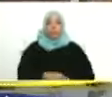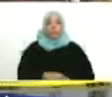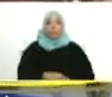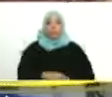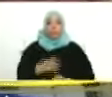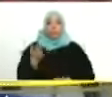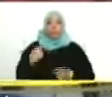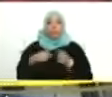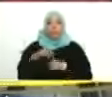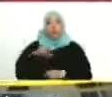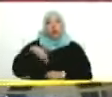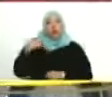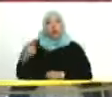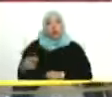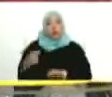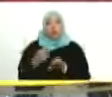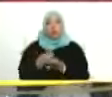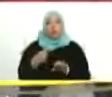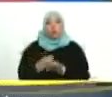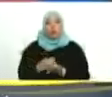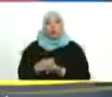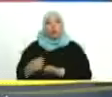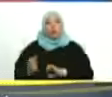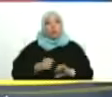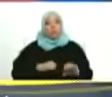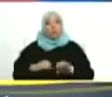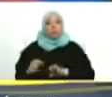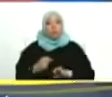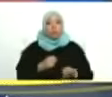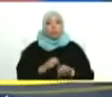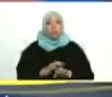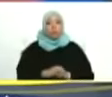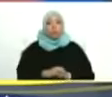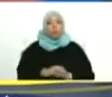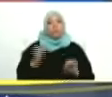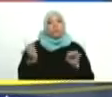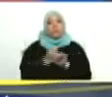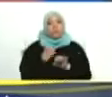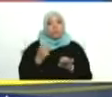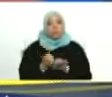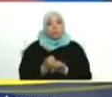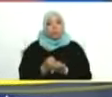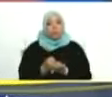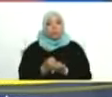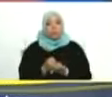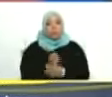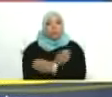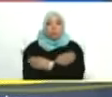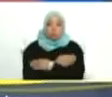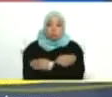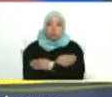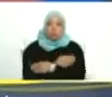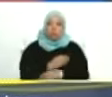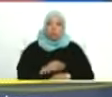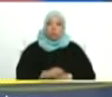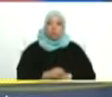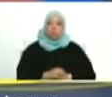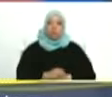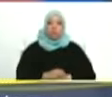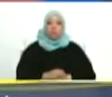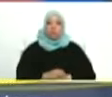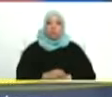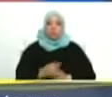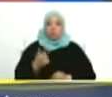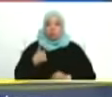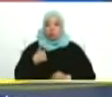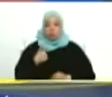las batallas, y luego el movimiento obrero de los trabajadores me abrazó. Yo no vengo de